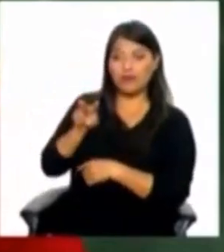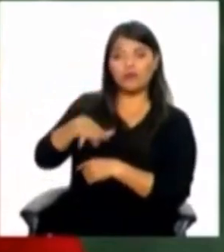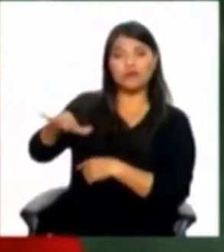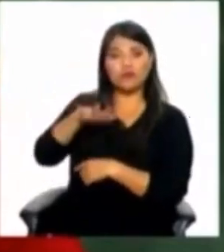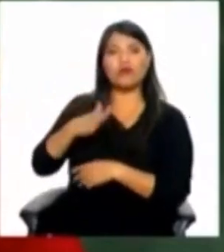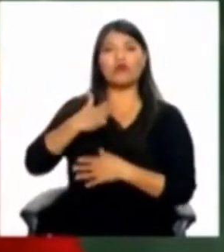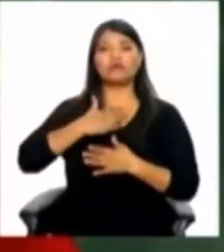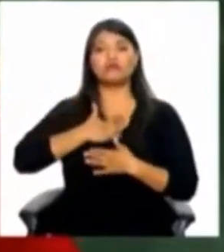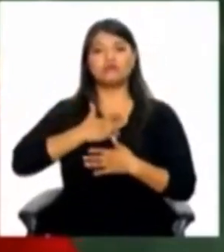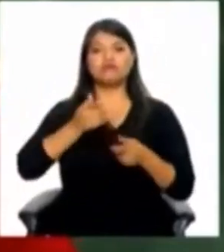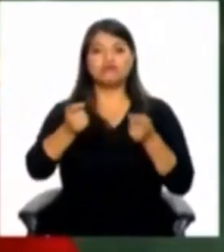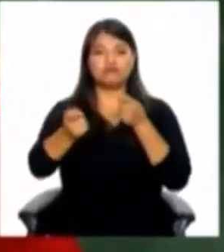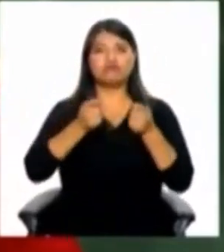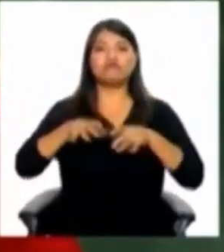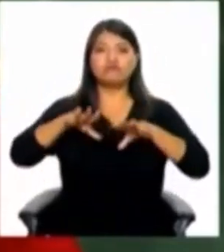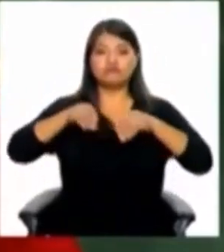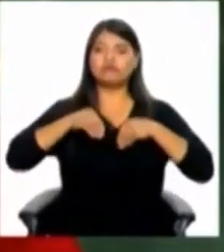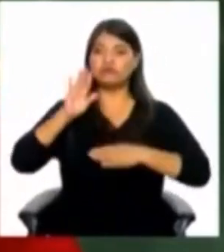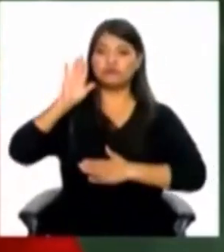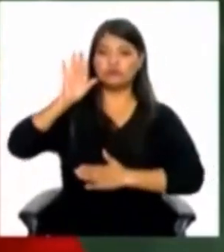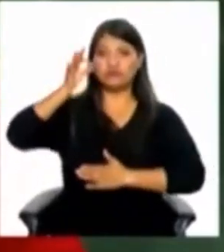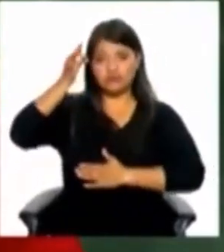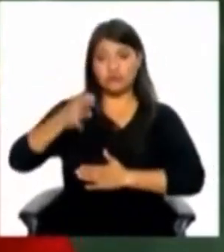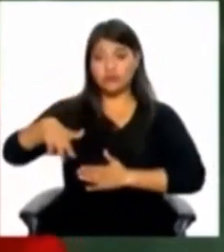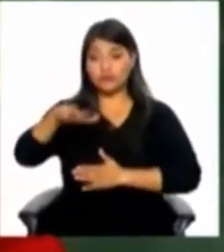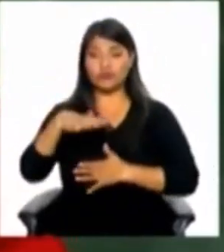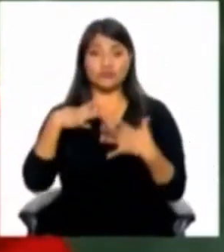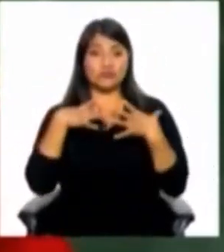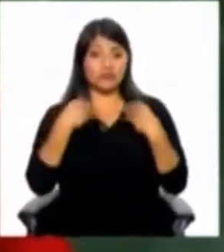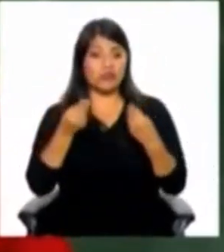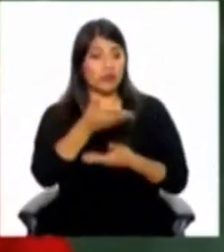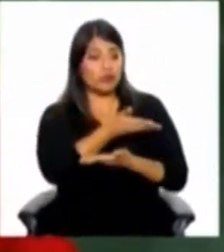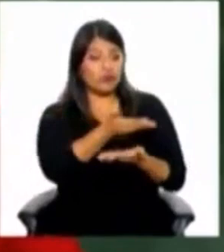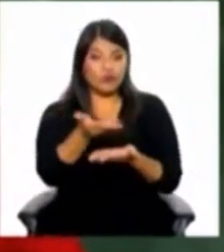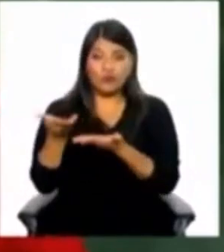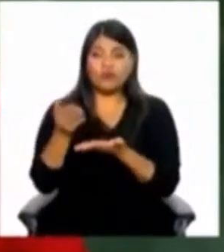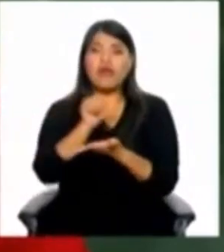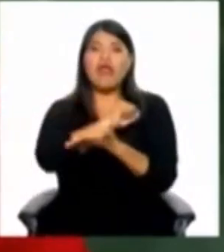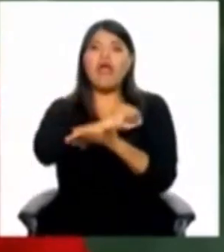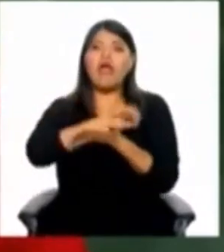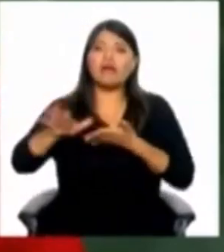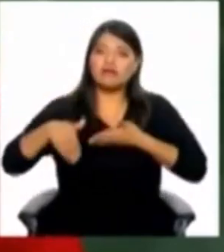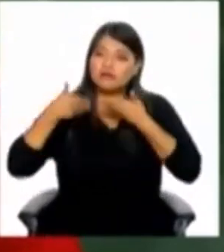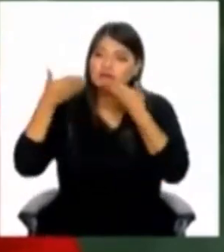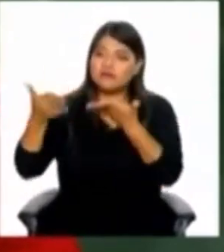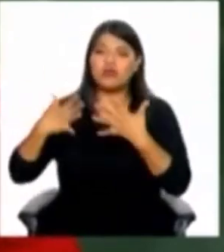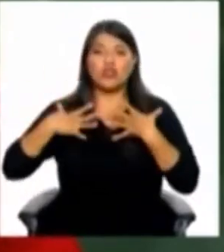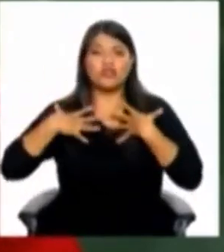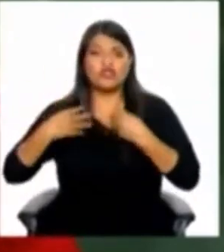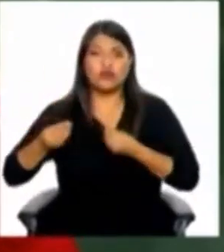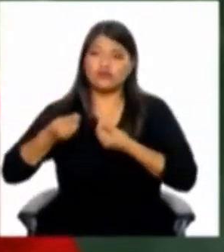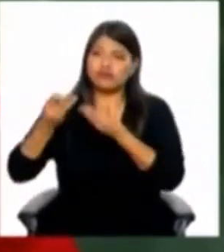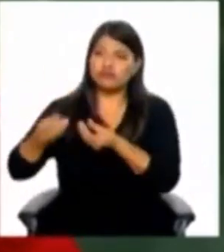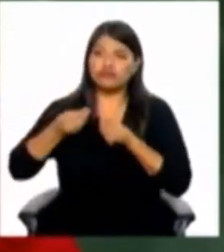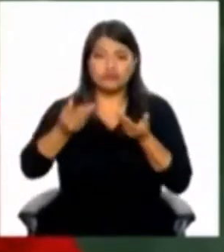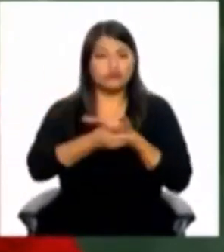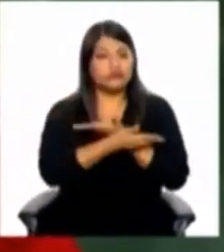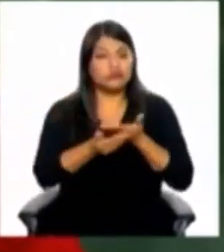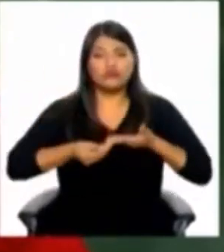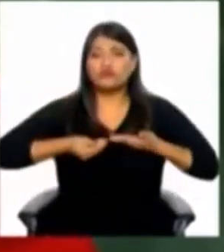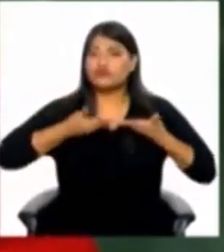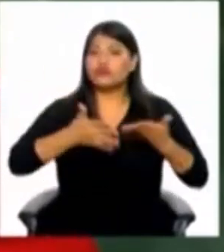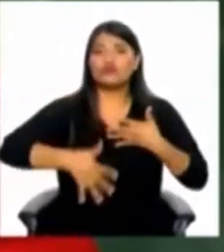el acceso a la atención integral a la salud gratuita y universal a todas y todos sin